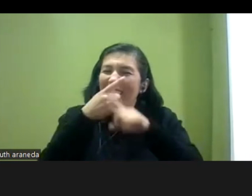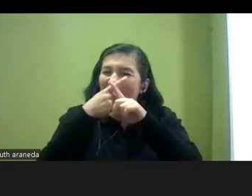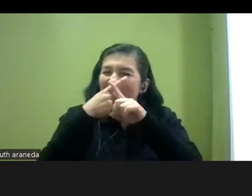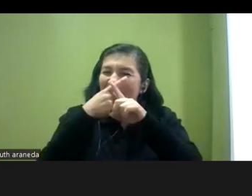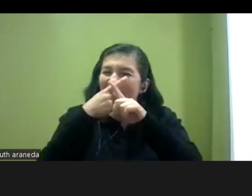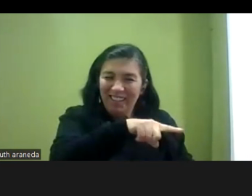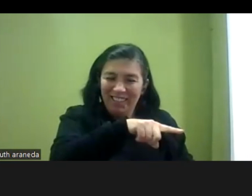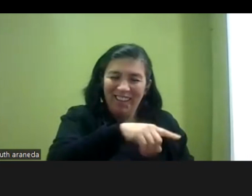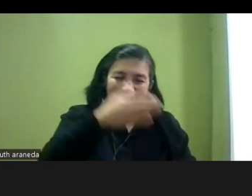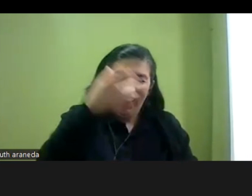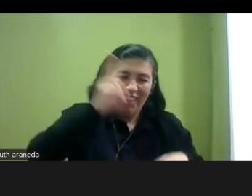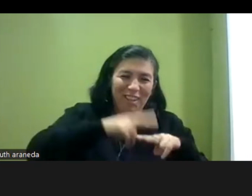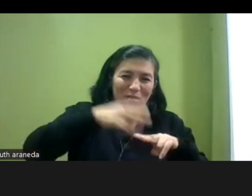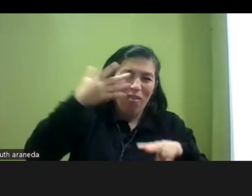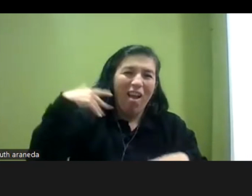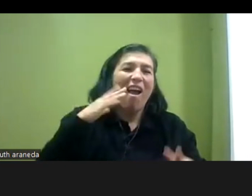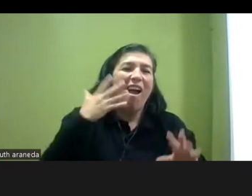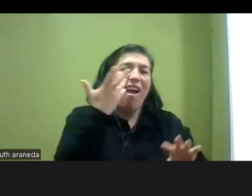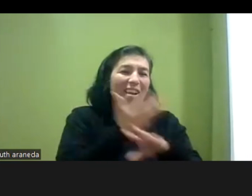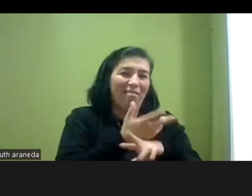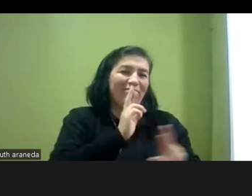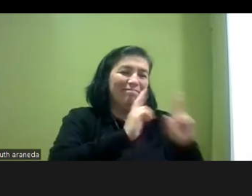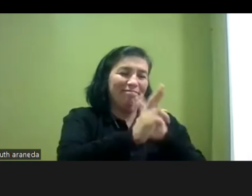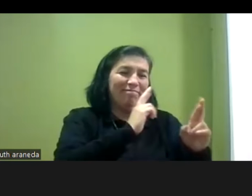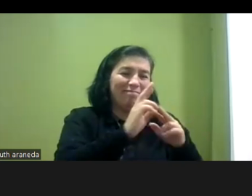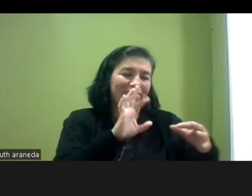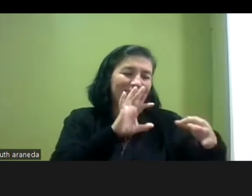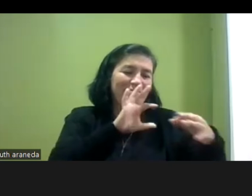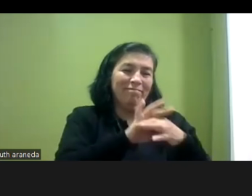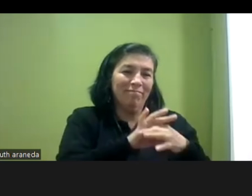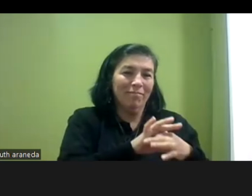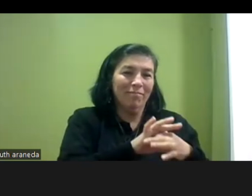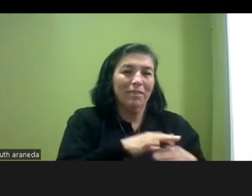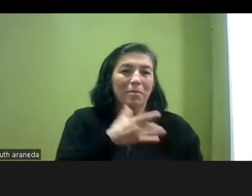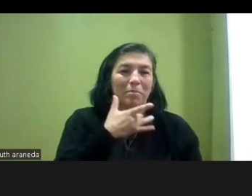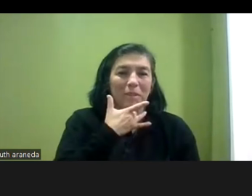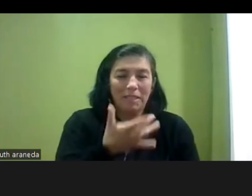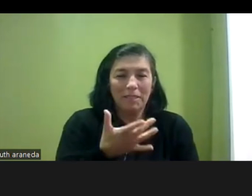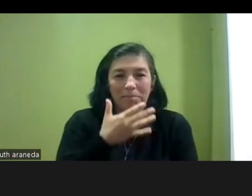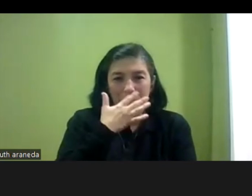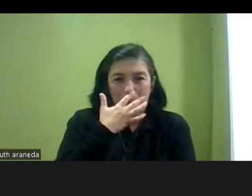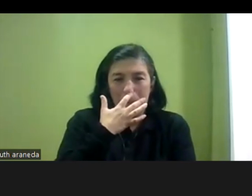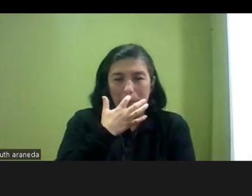múltiples. Eh, ¿Por qué lo digo? Eh,